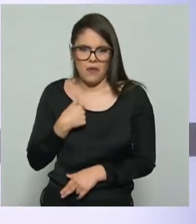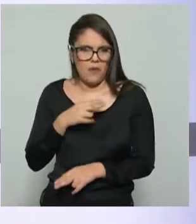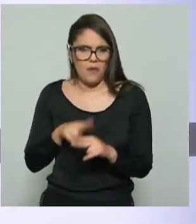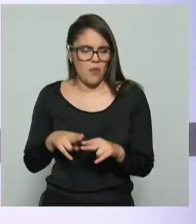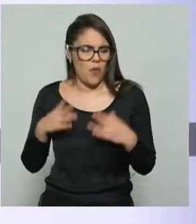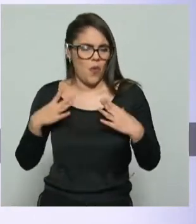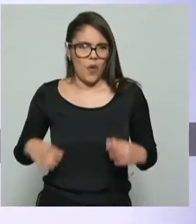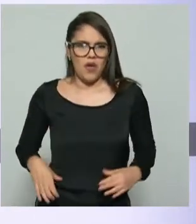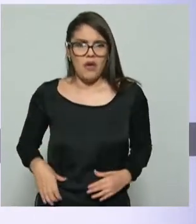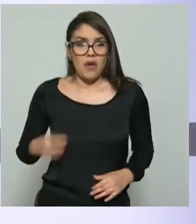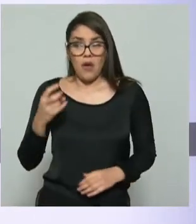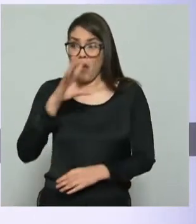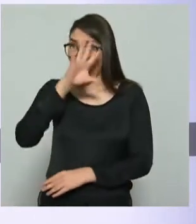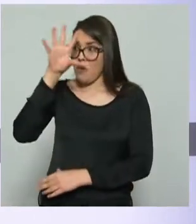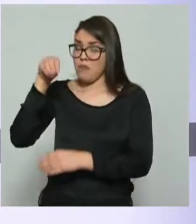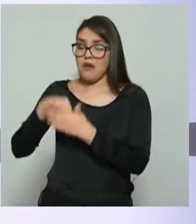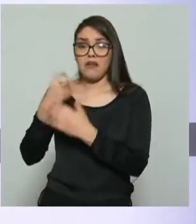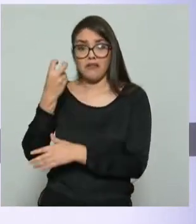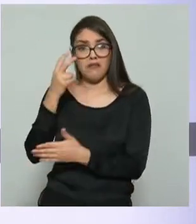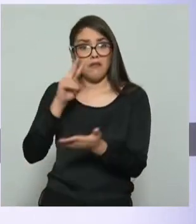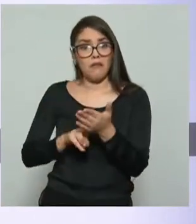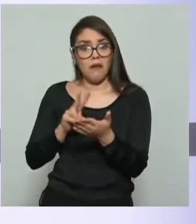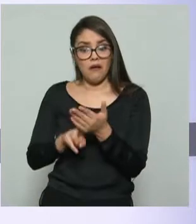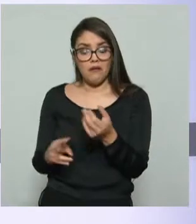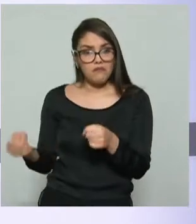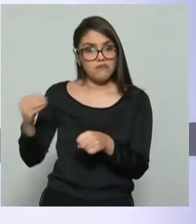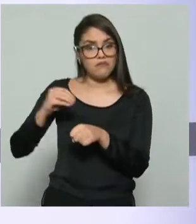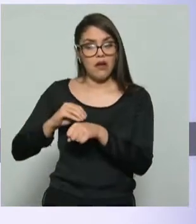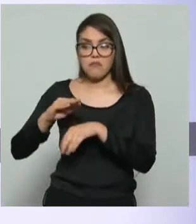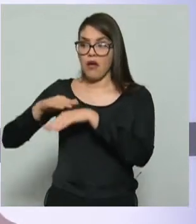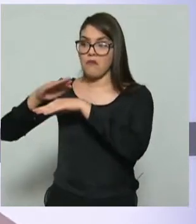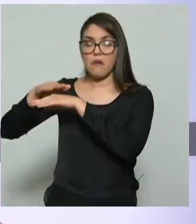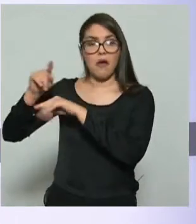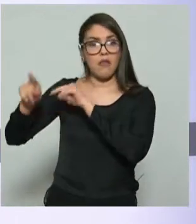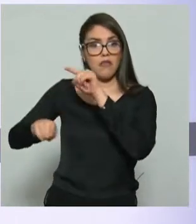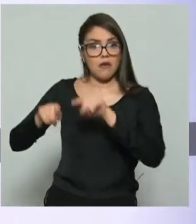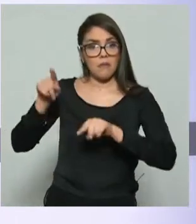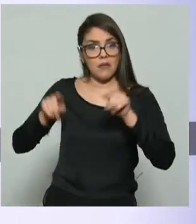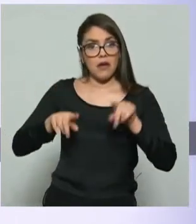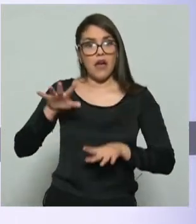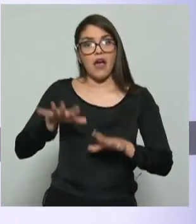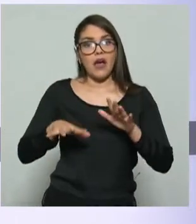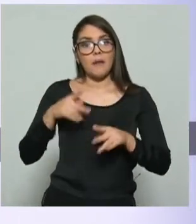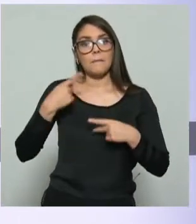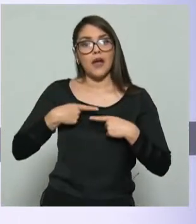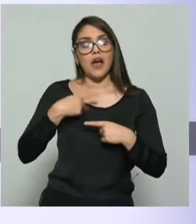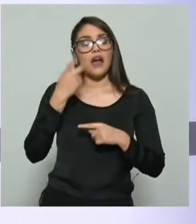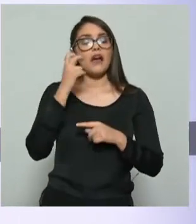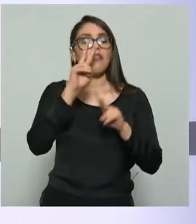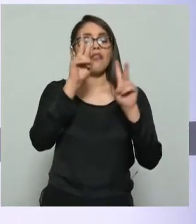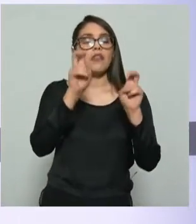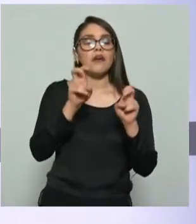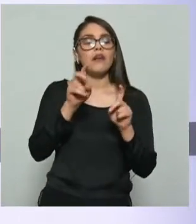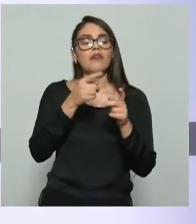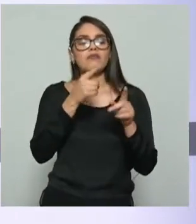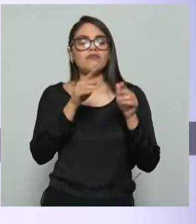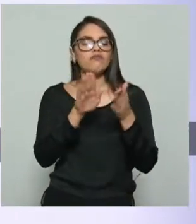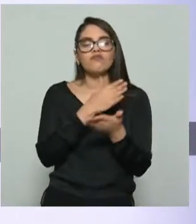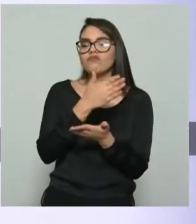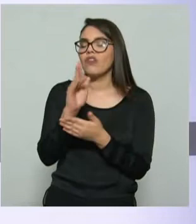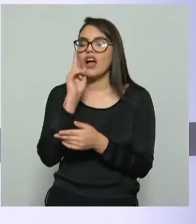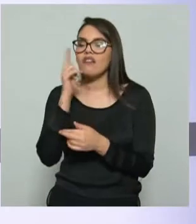todo esto tiene un valor agregado en el mercado, porque incluso hay quien busca por categorías el hacerse